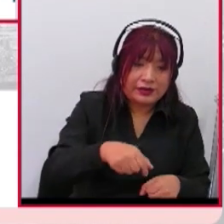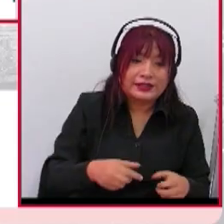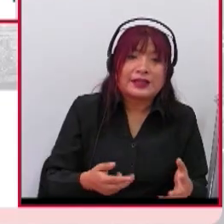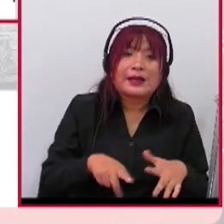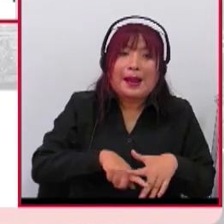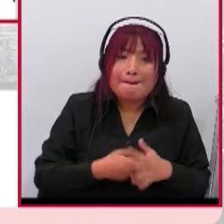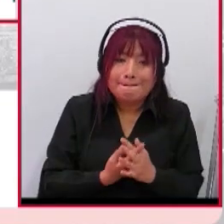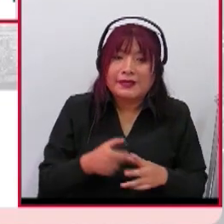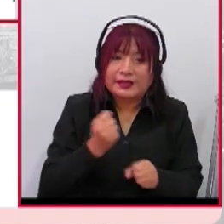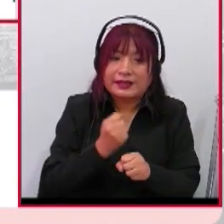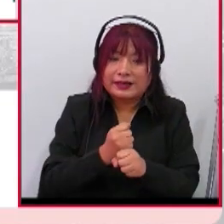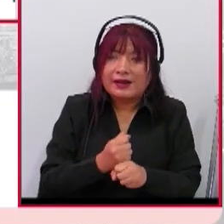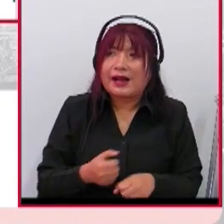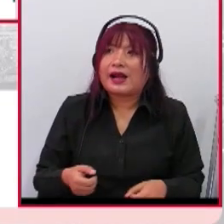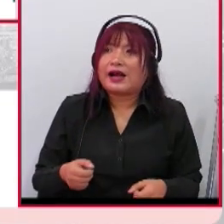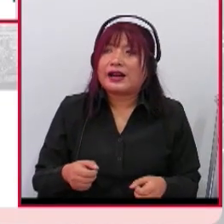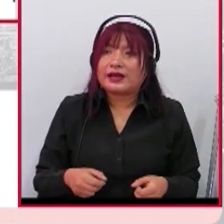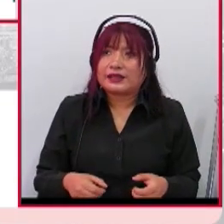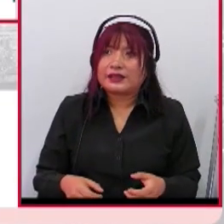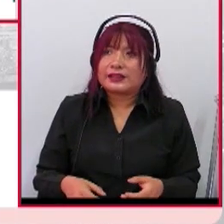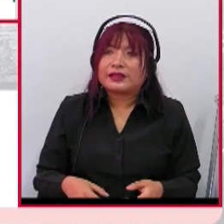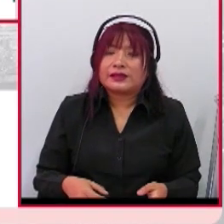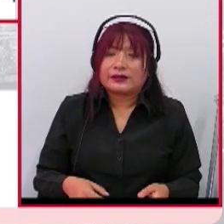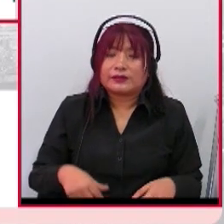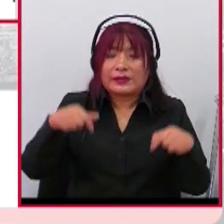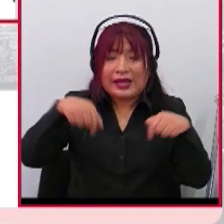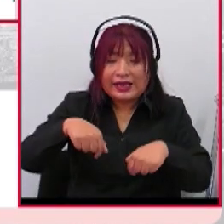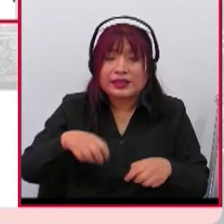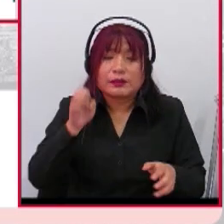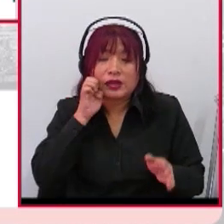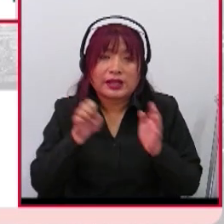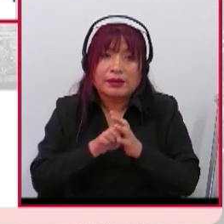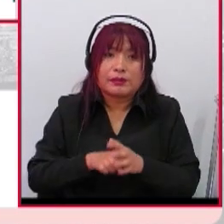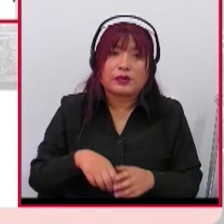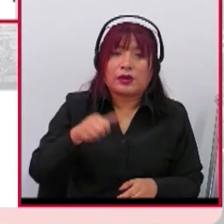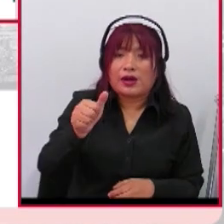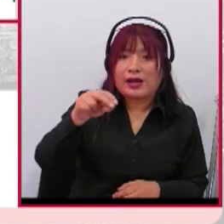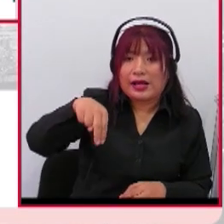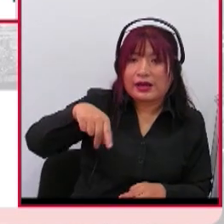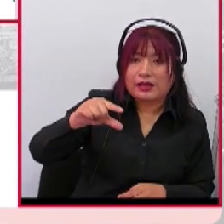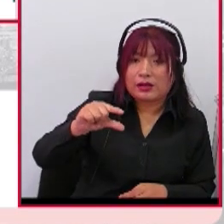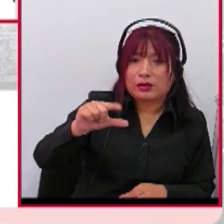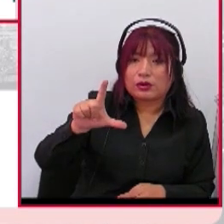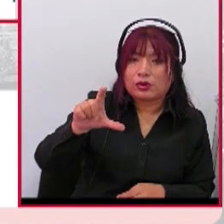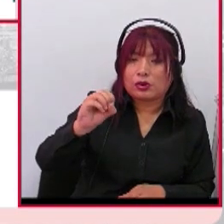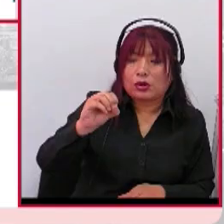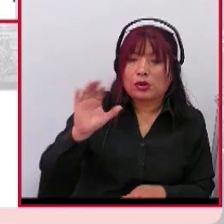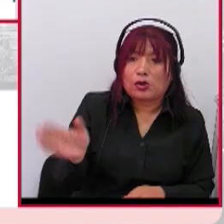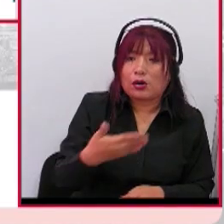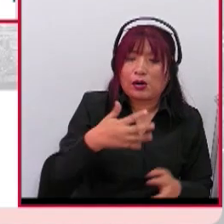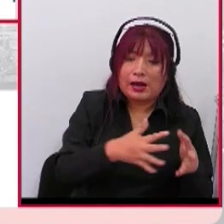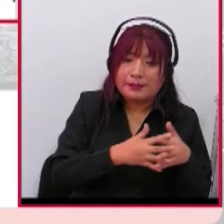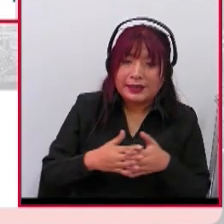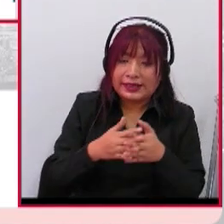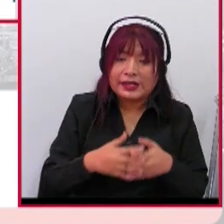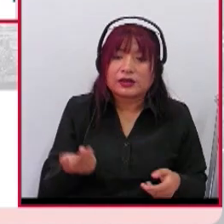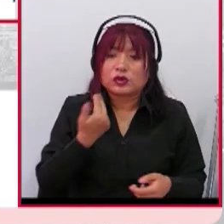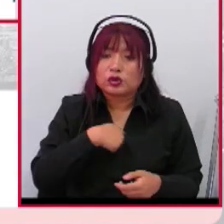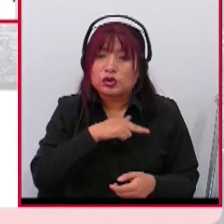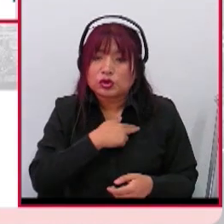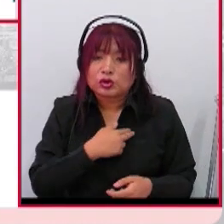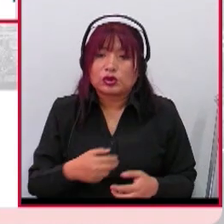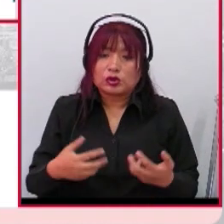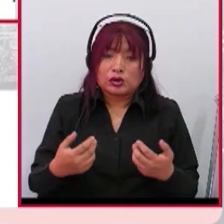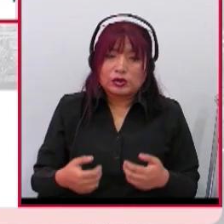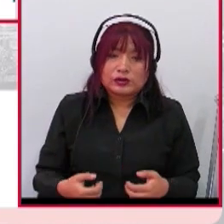comercial. En el caso de Anglo American, nosotros apostamos entrar desde el